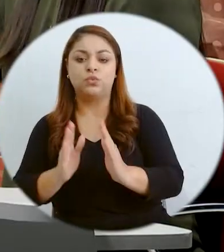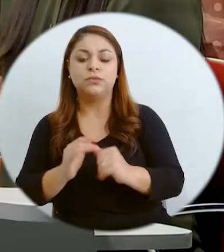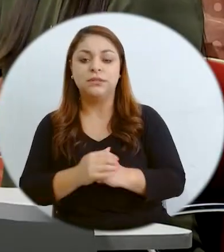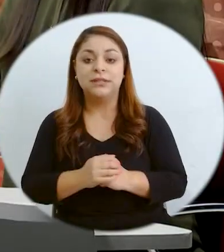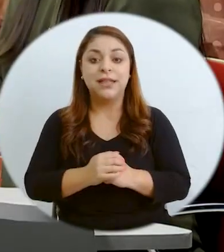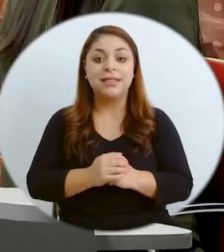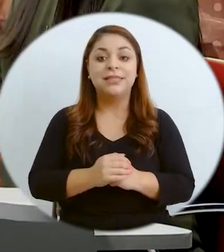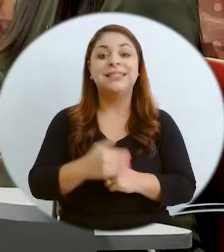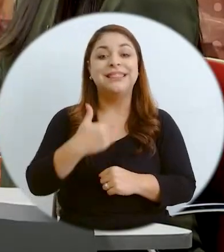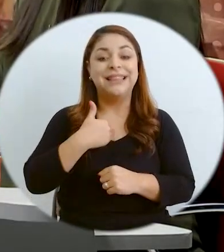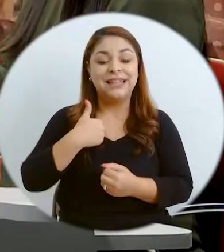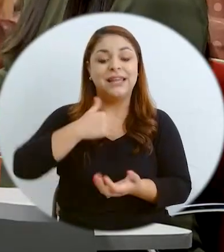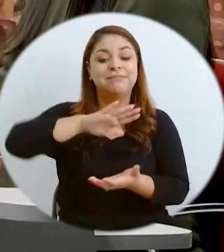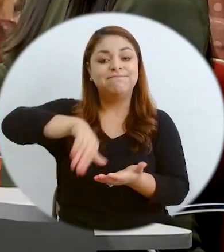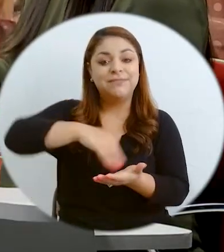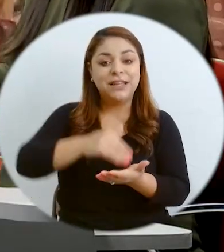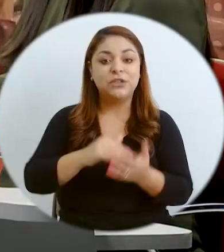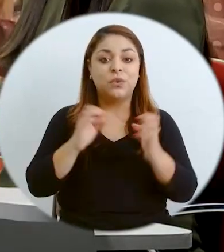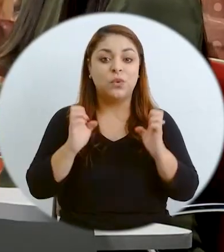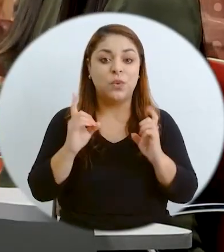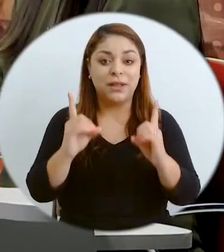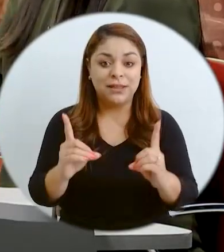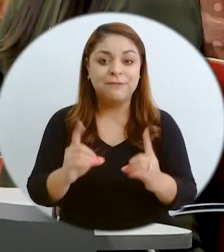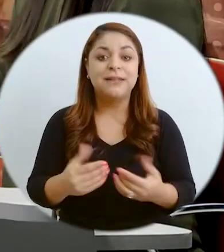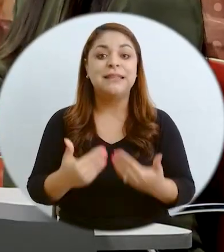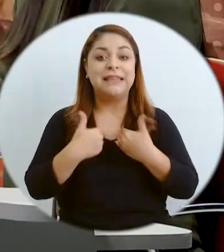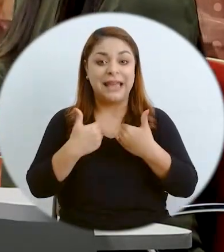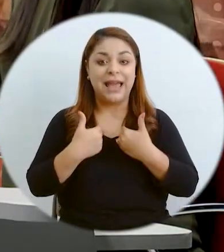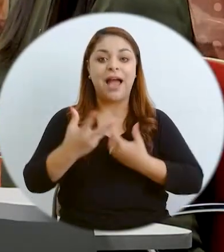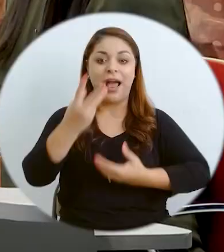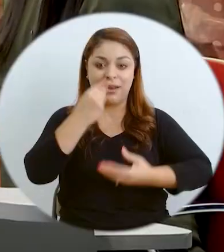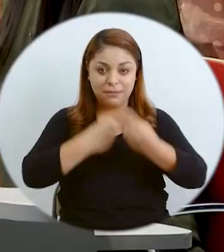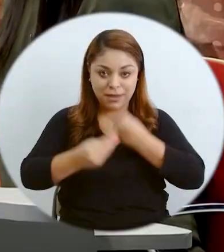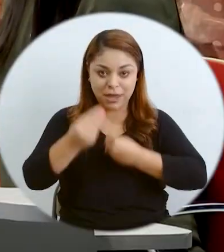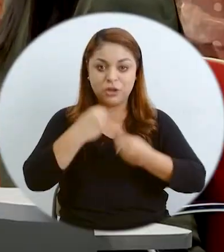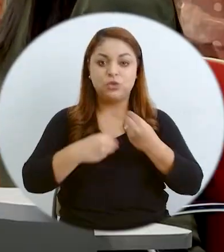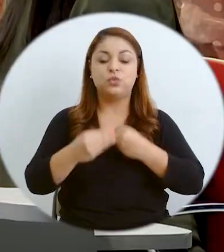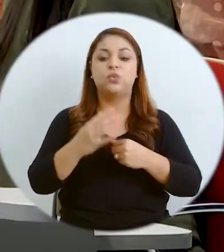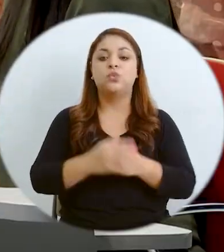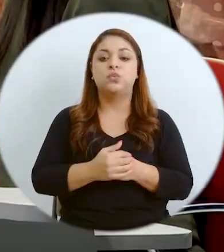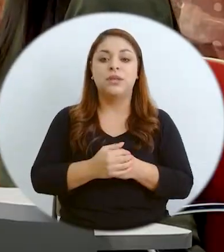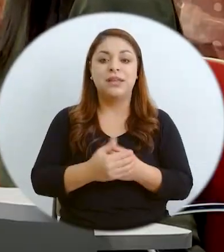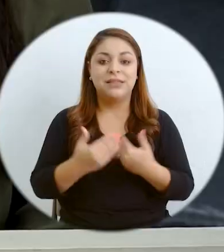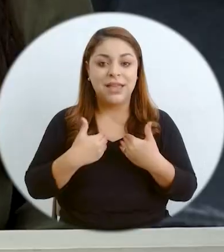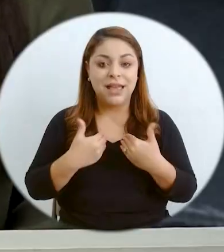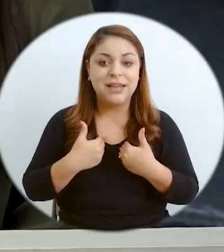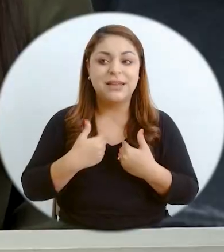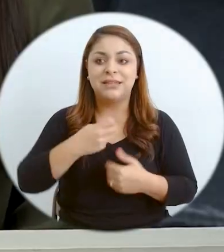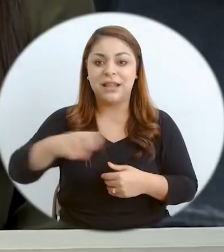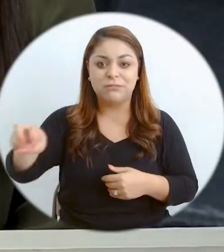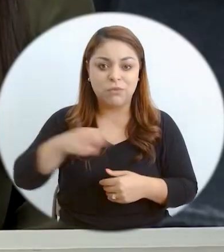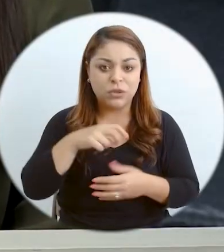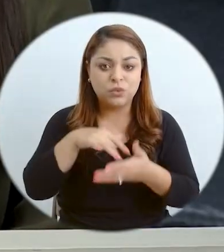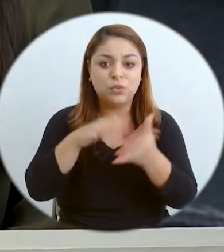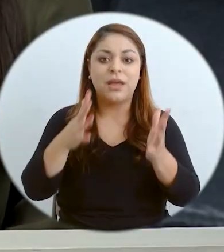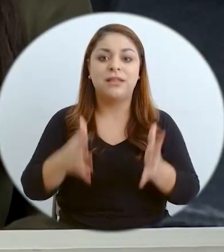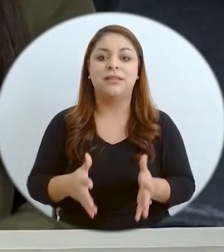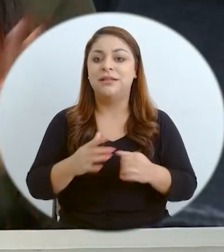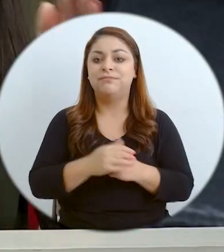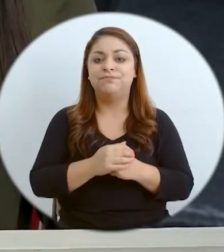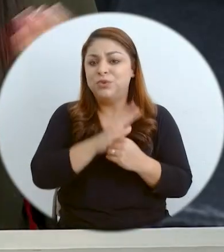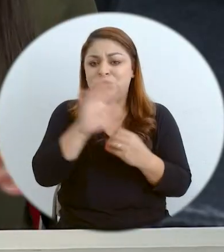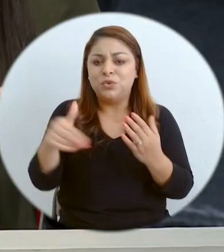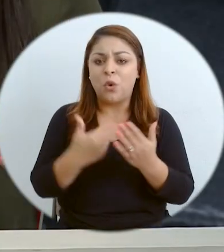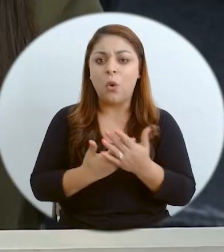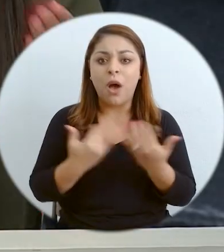hijas. Tienen un centro educativo donde tienen alimentos, tienen alimentación, tienen transporte estudiantil,